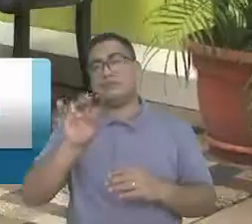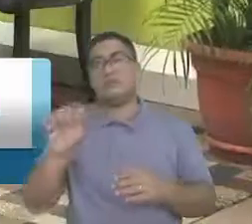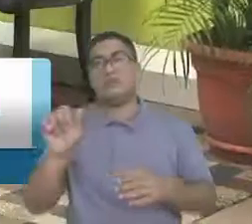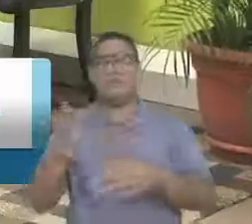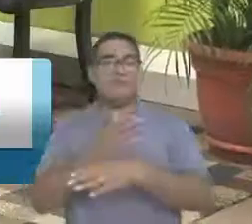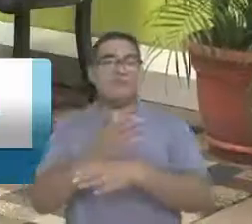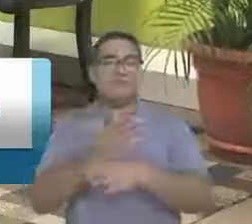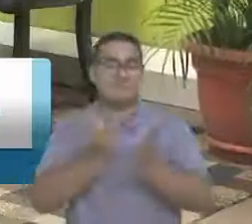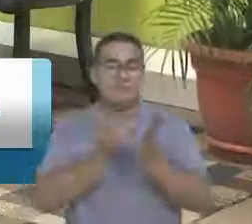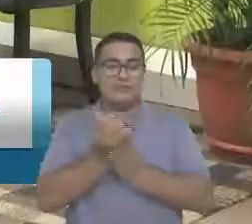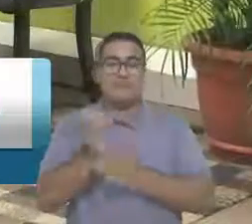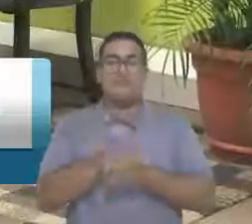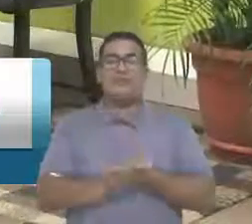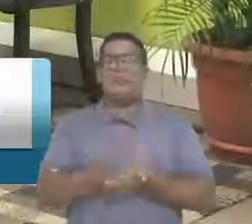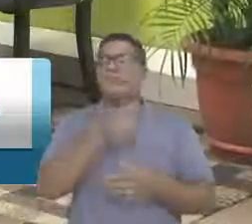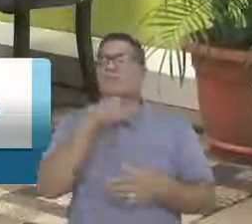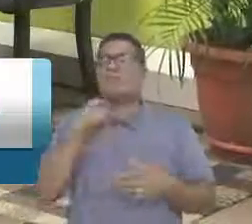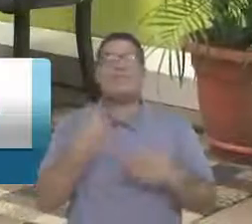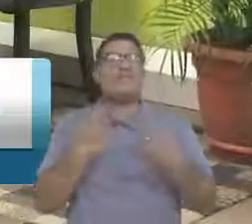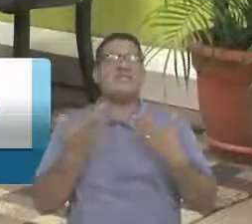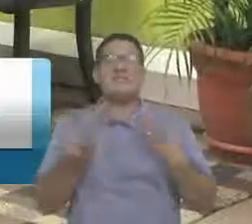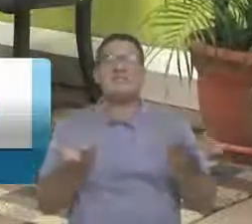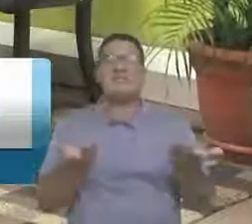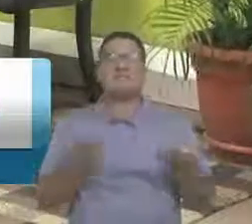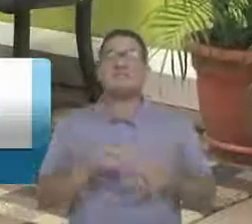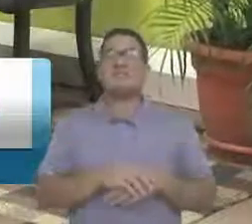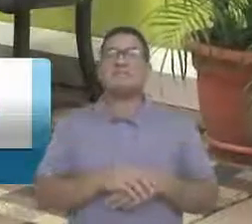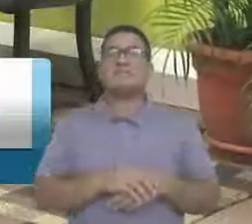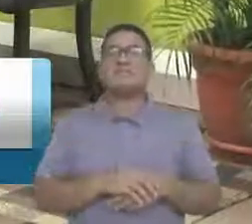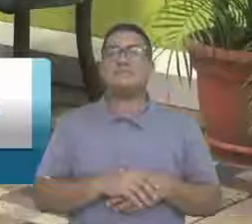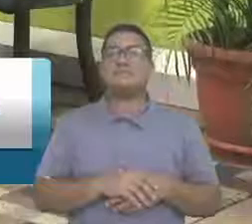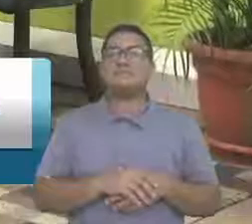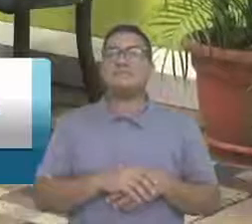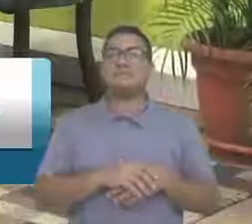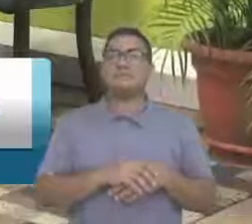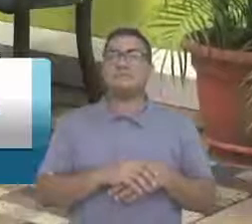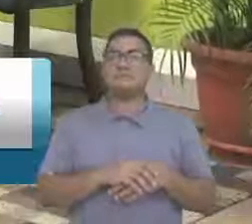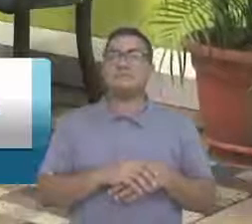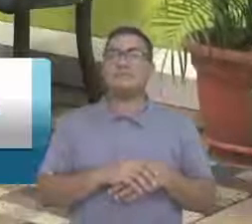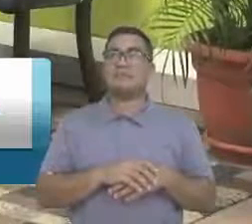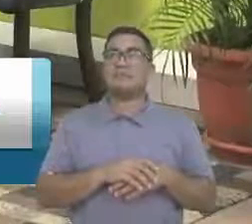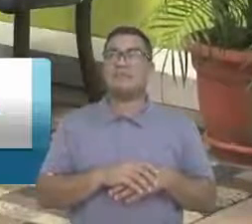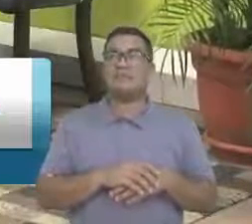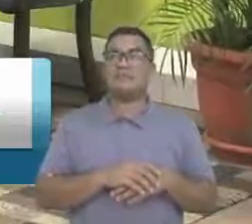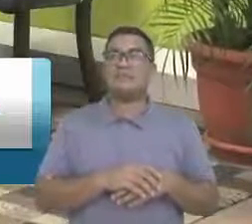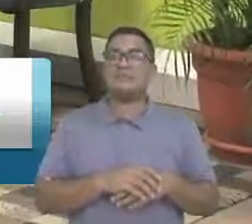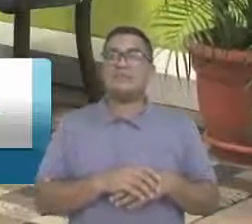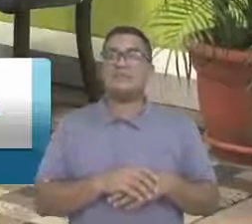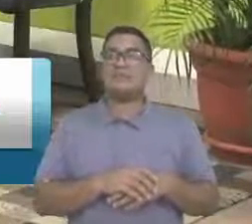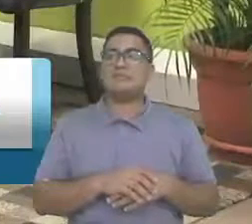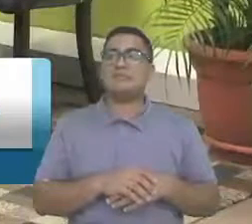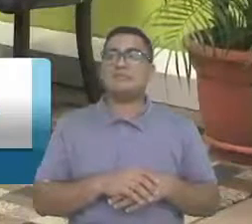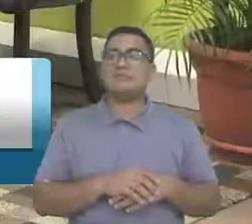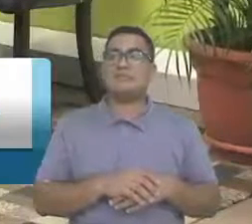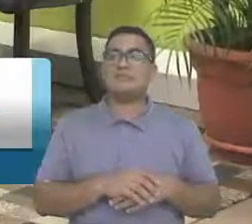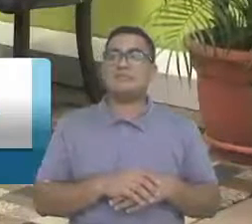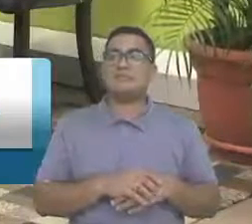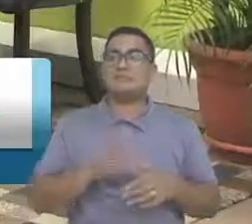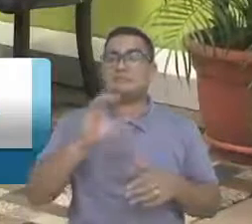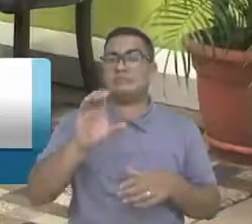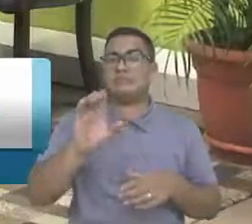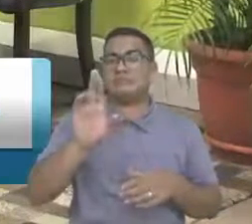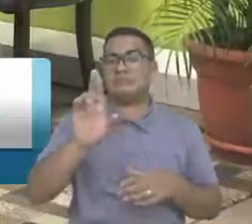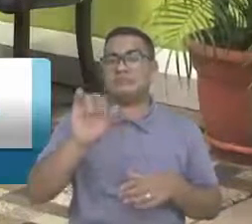que se hacen. ¿Qué pruebas precisamente se realizan? Usualmente, ¿para el tamaño del riñón? Usualmente lo que nosotros usamos es la